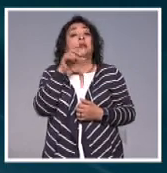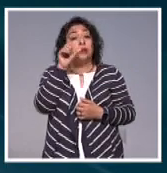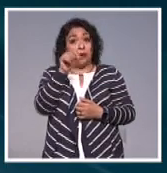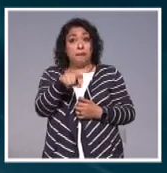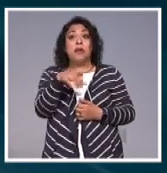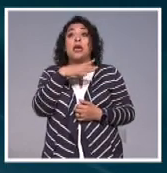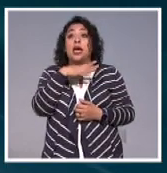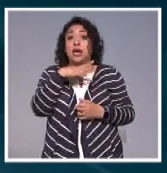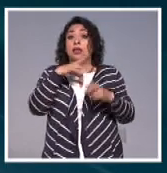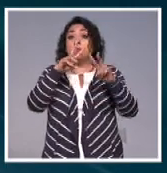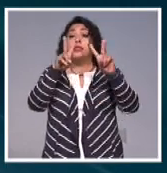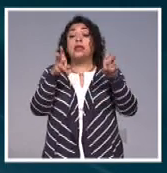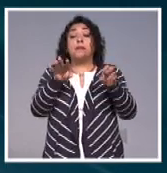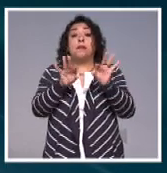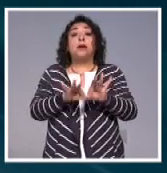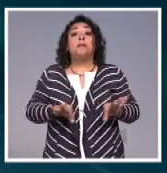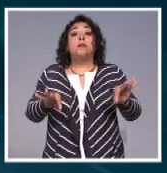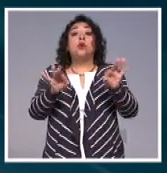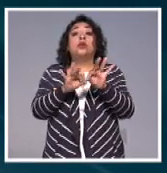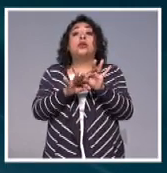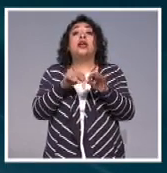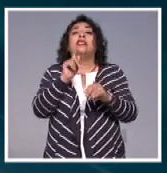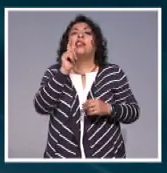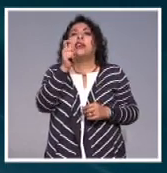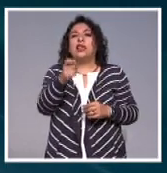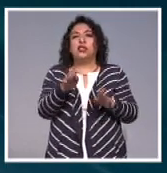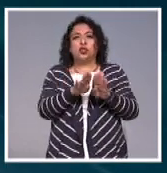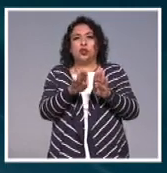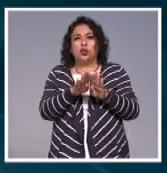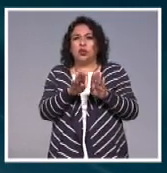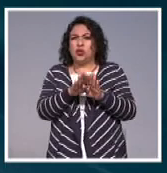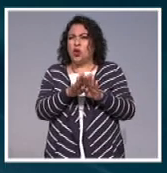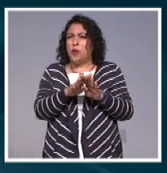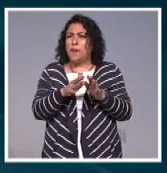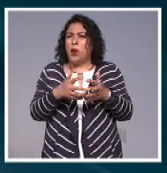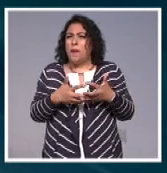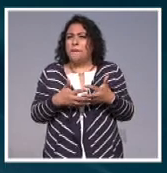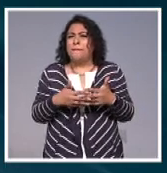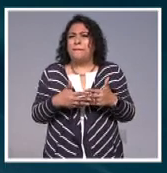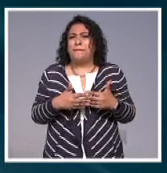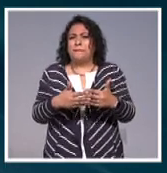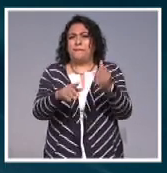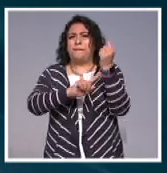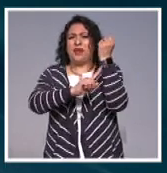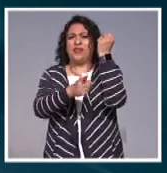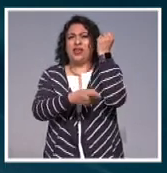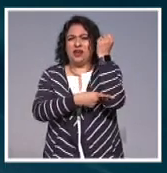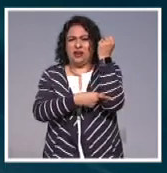También hay una temática muy importante, que es esta maternidad fracturada, ¿no? Tenemos